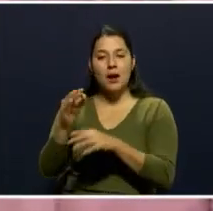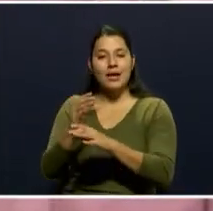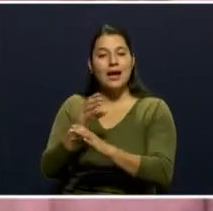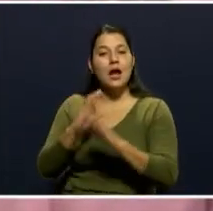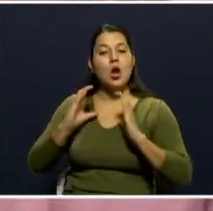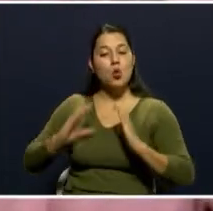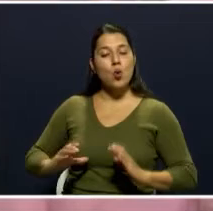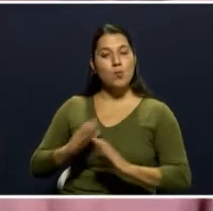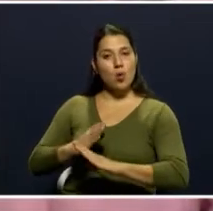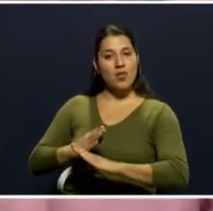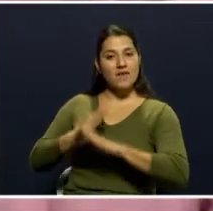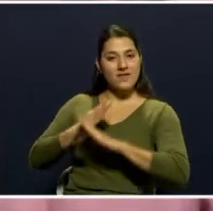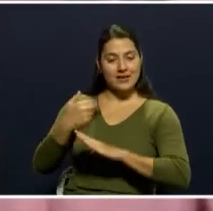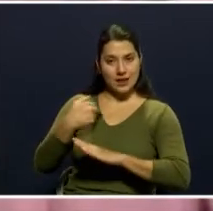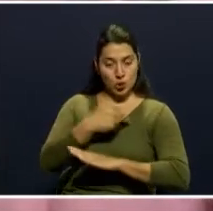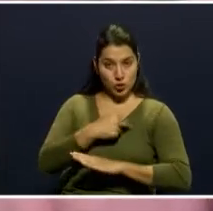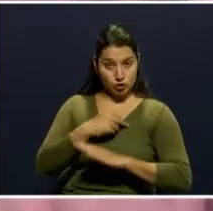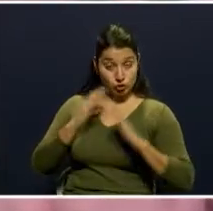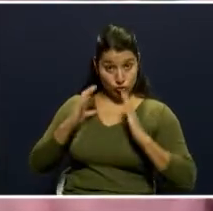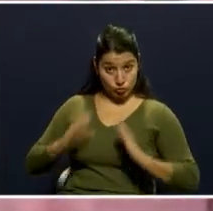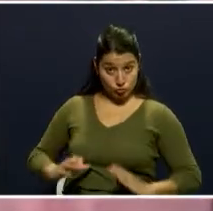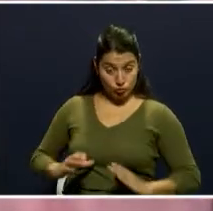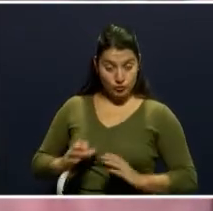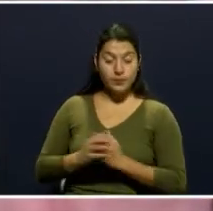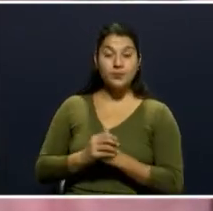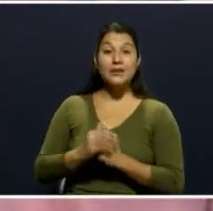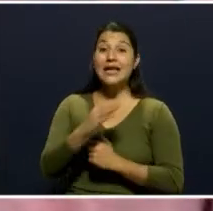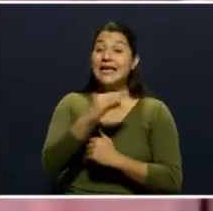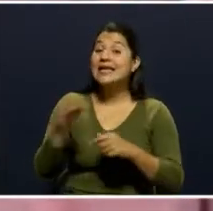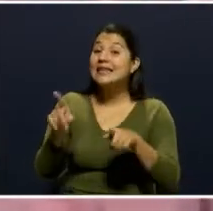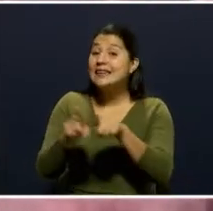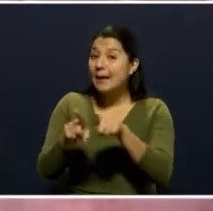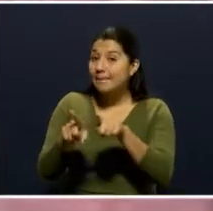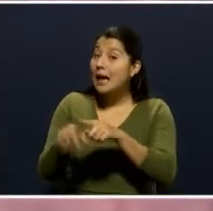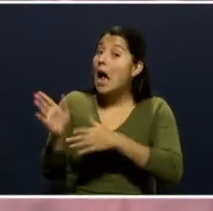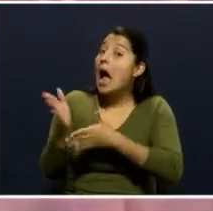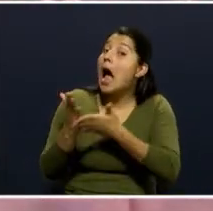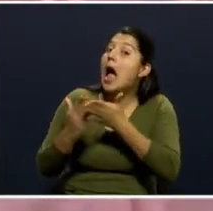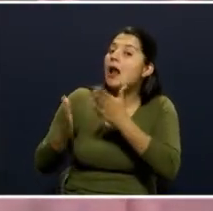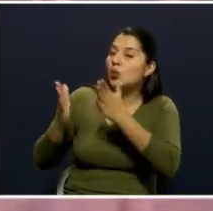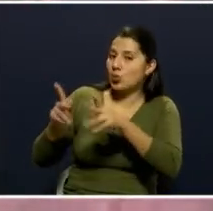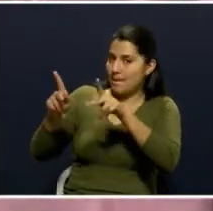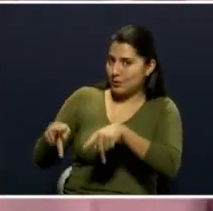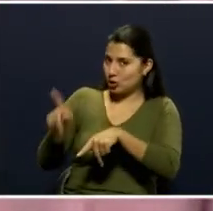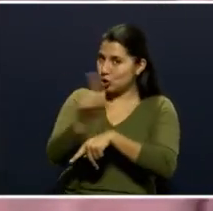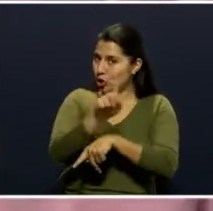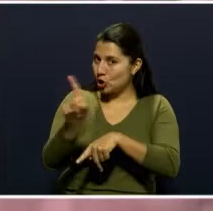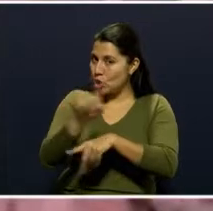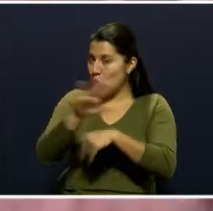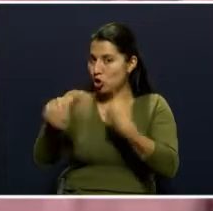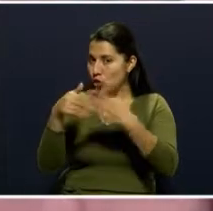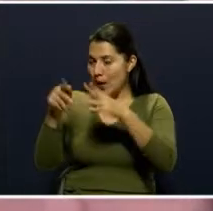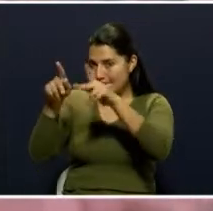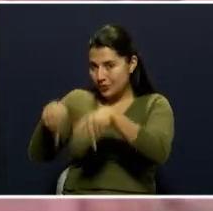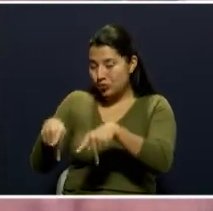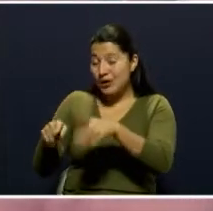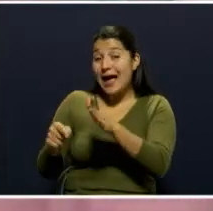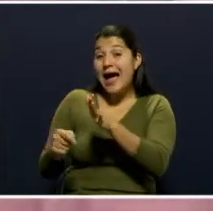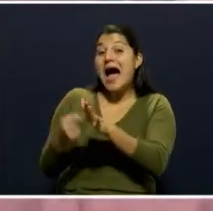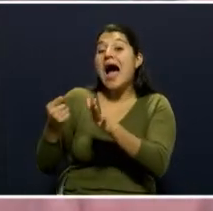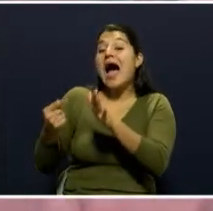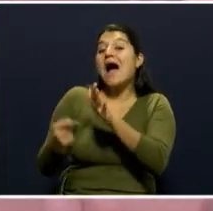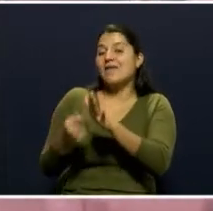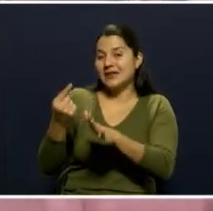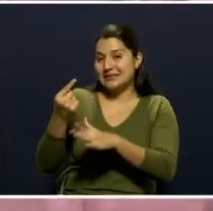Y entonces también lo que se puede ver en algunas personas, porque no es en todas en las que se ve esta inflamación